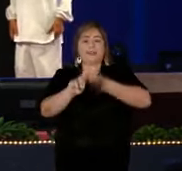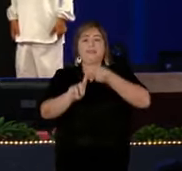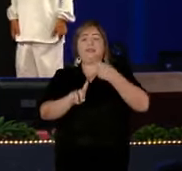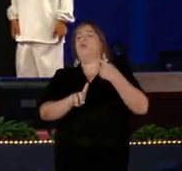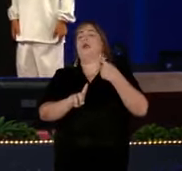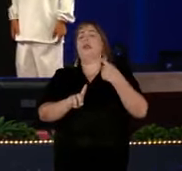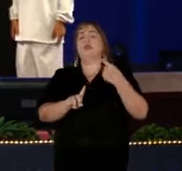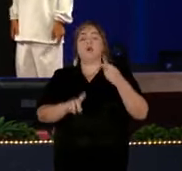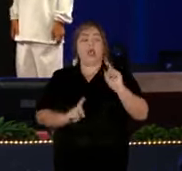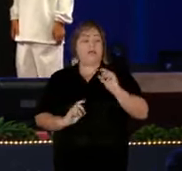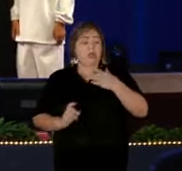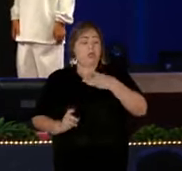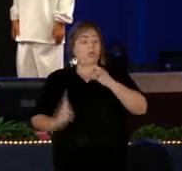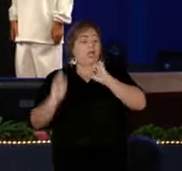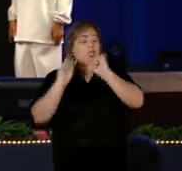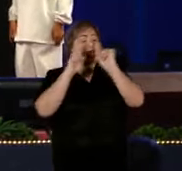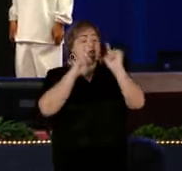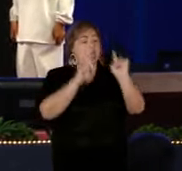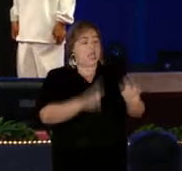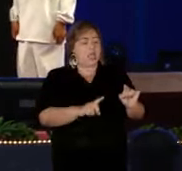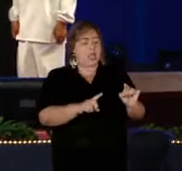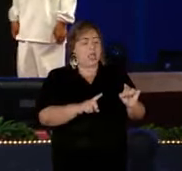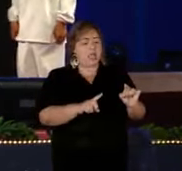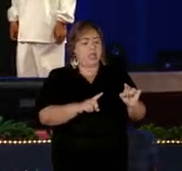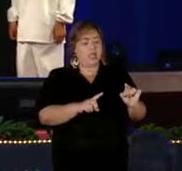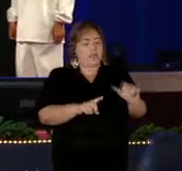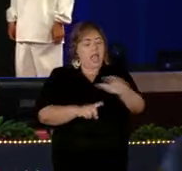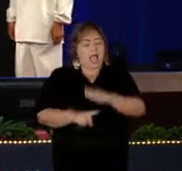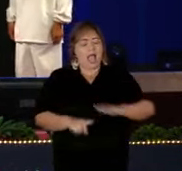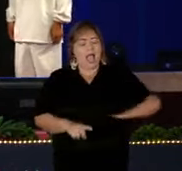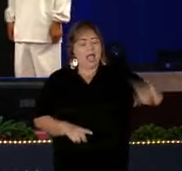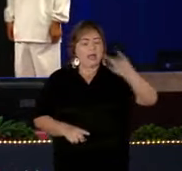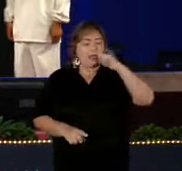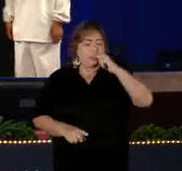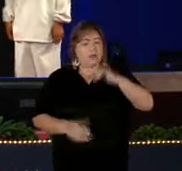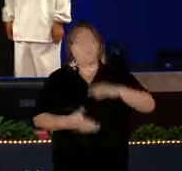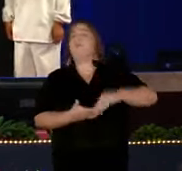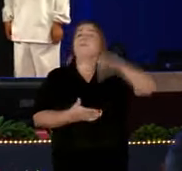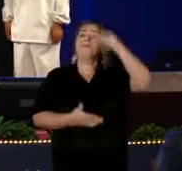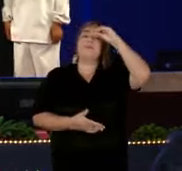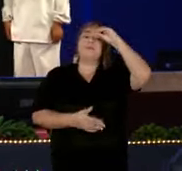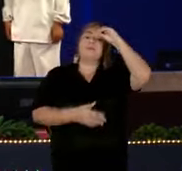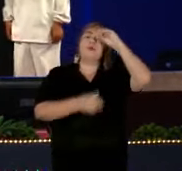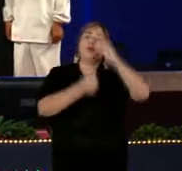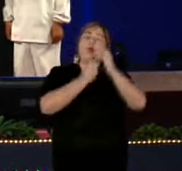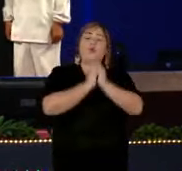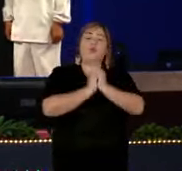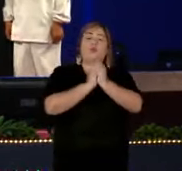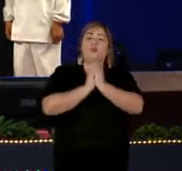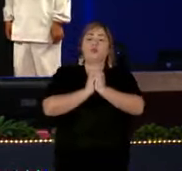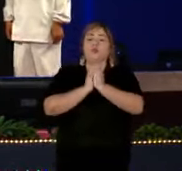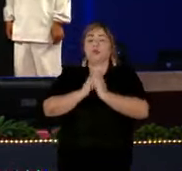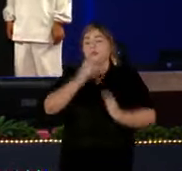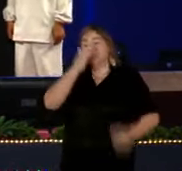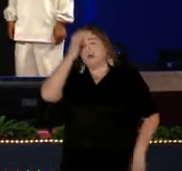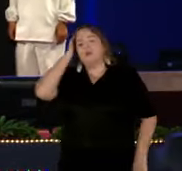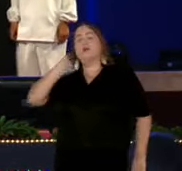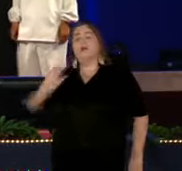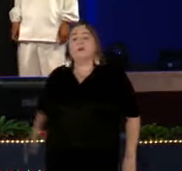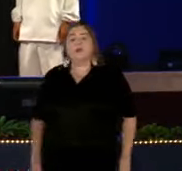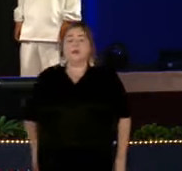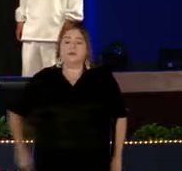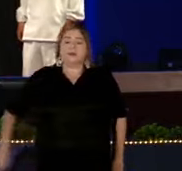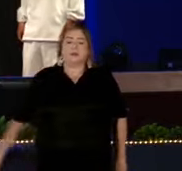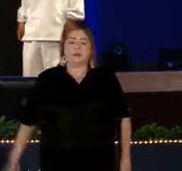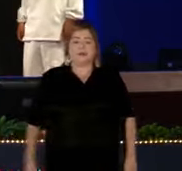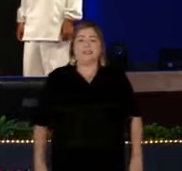la catedral ellos están haciendo cultos de oración. Pero hay veces, coge oreja, hermano, ellos van a la escuela, santo, se levantan temprano, santo.